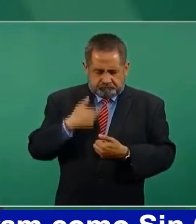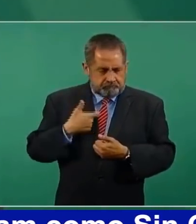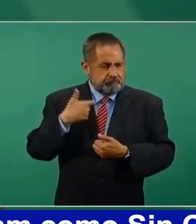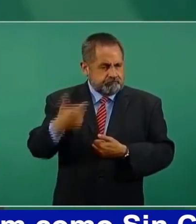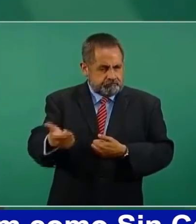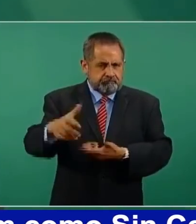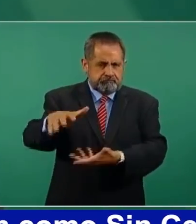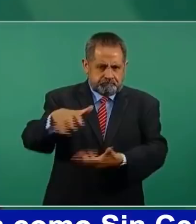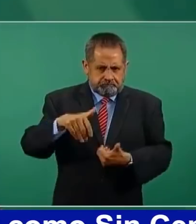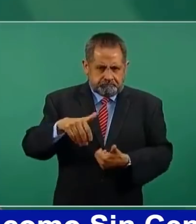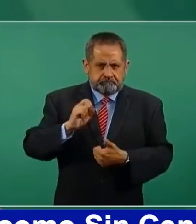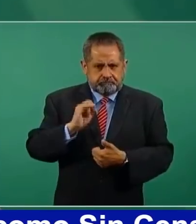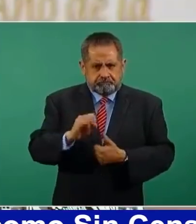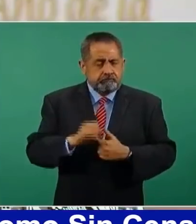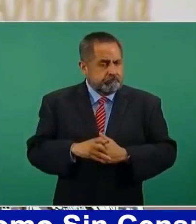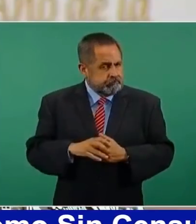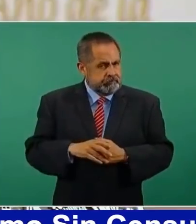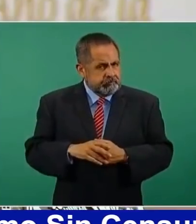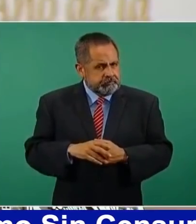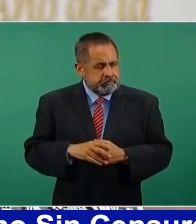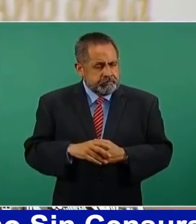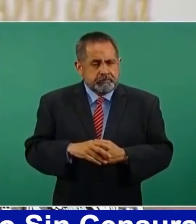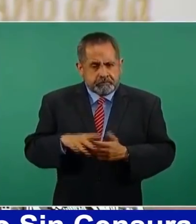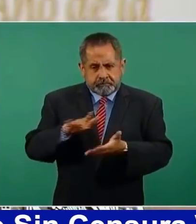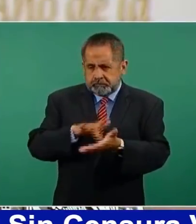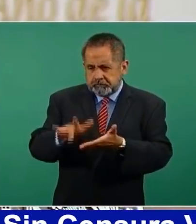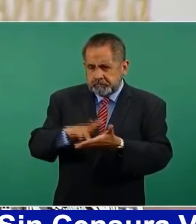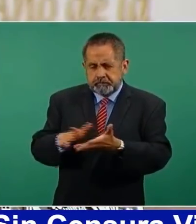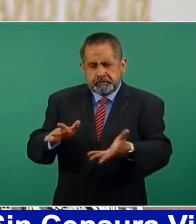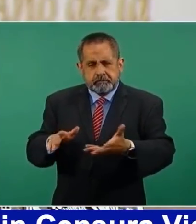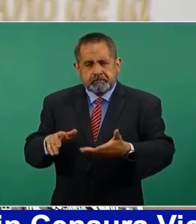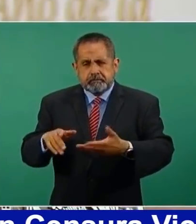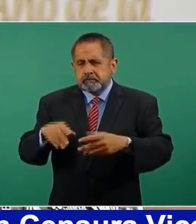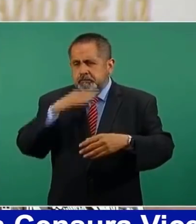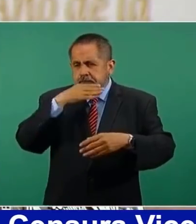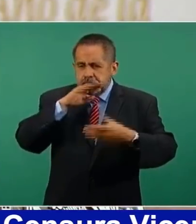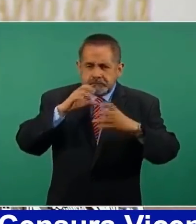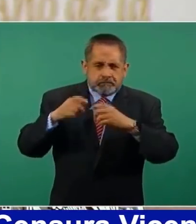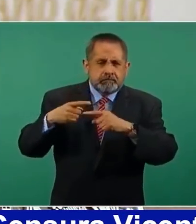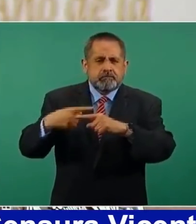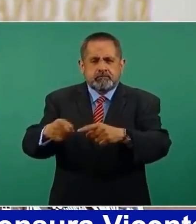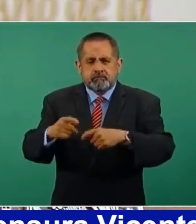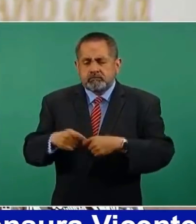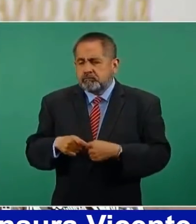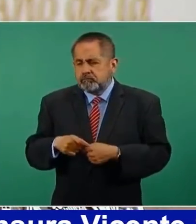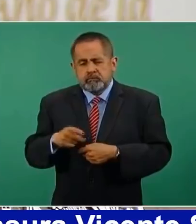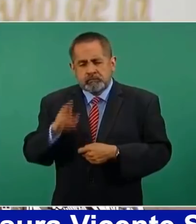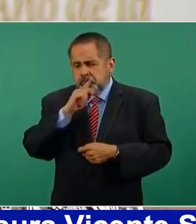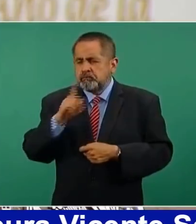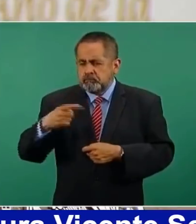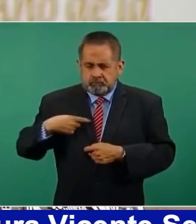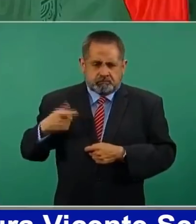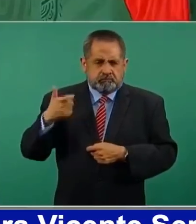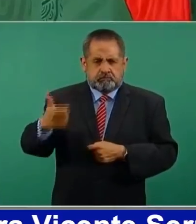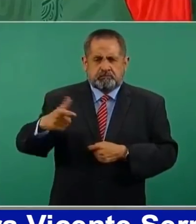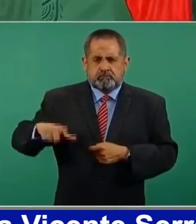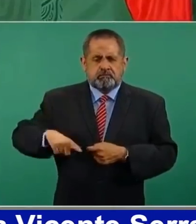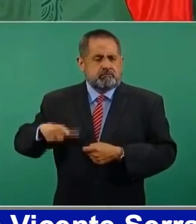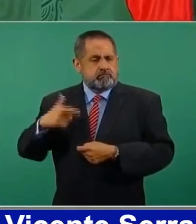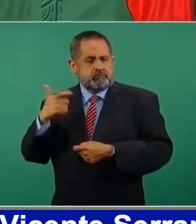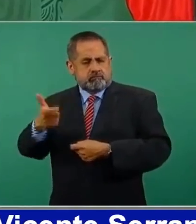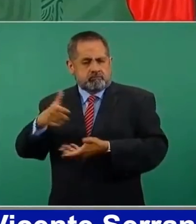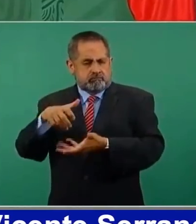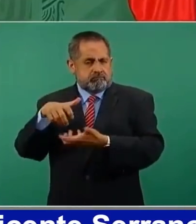Se está apoyando a los productores de maíz con un precio de garantía, que